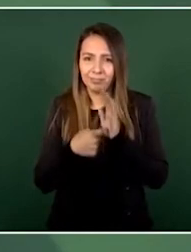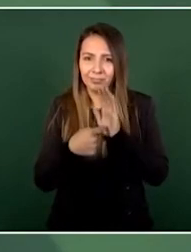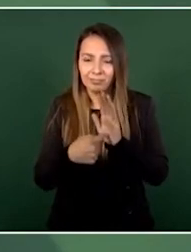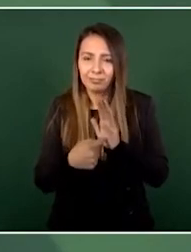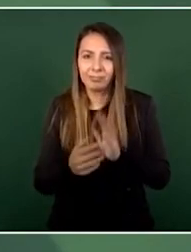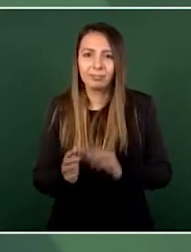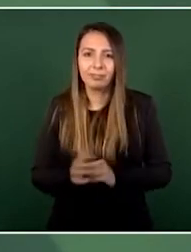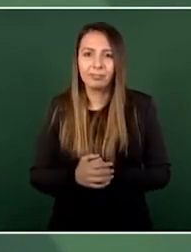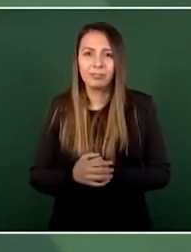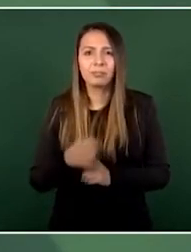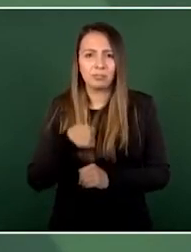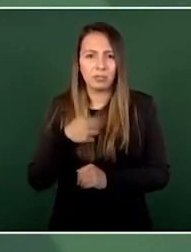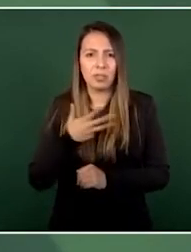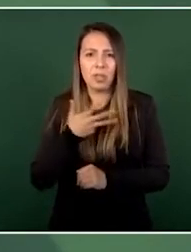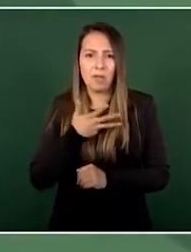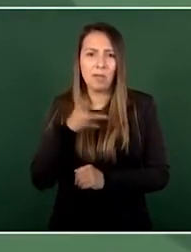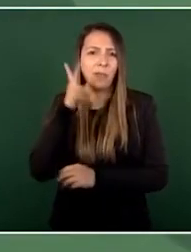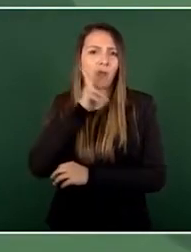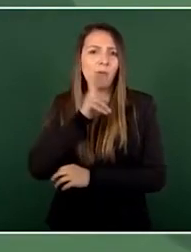que sí puedo probar